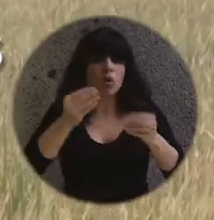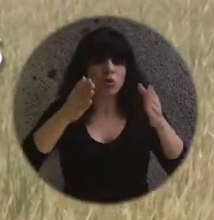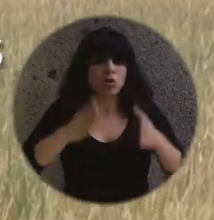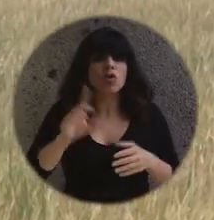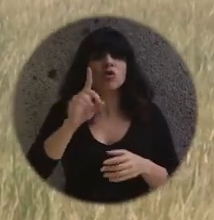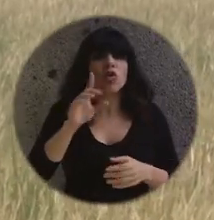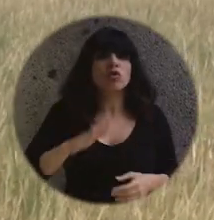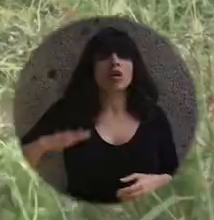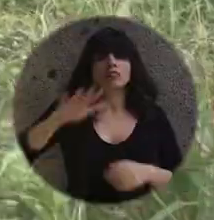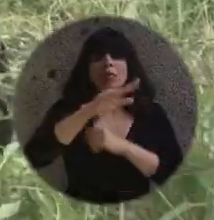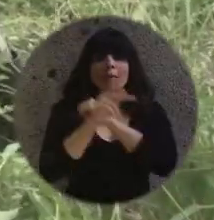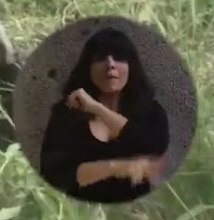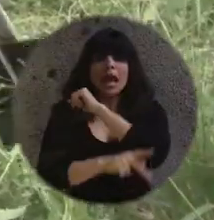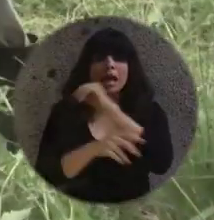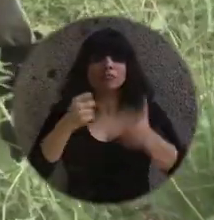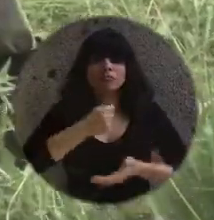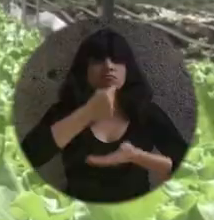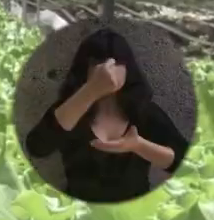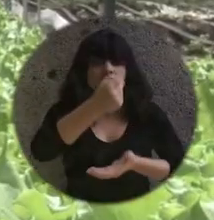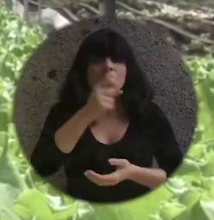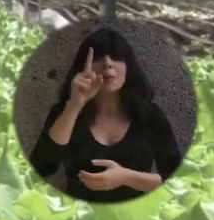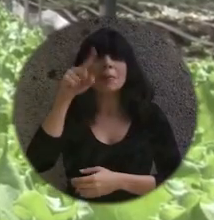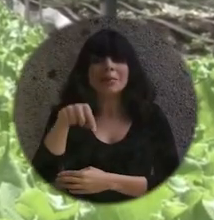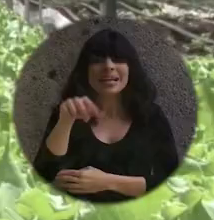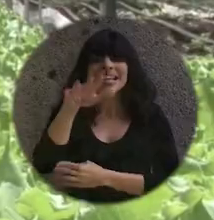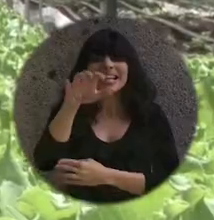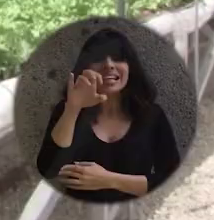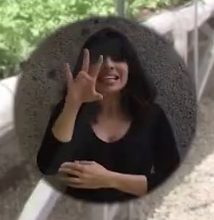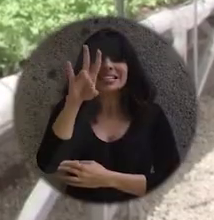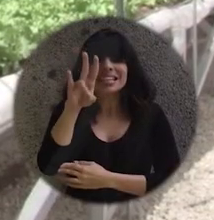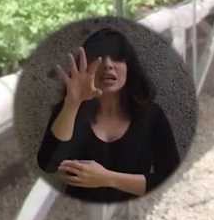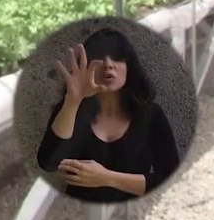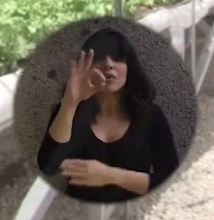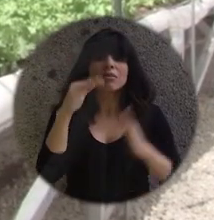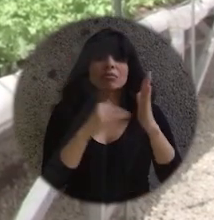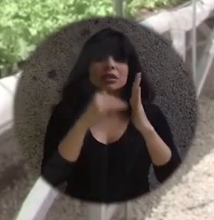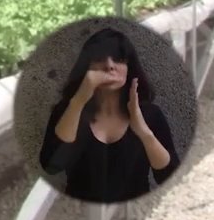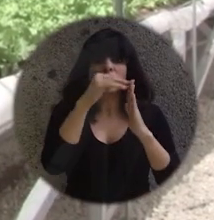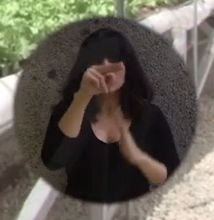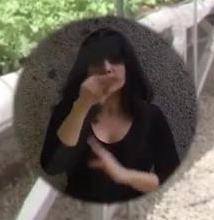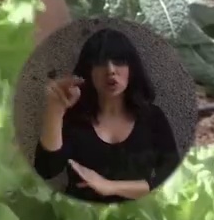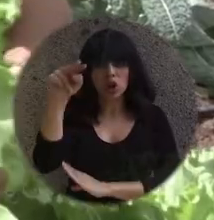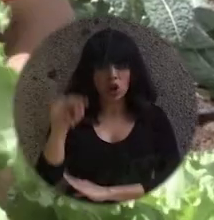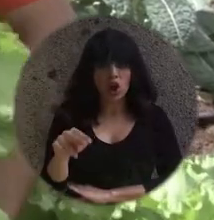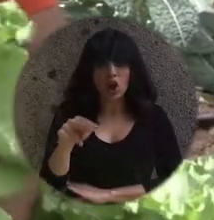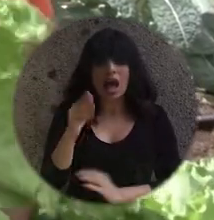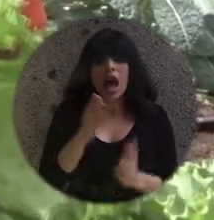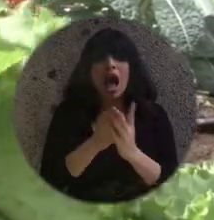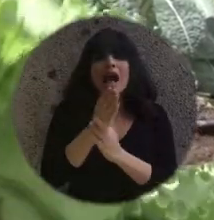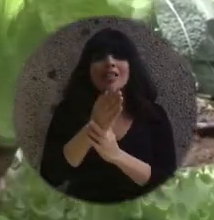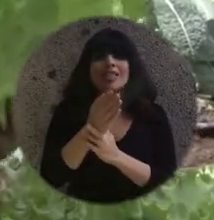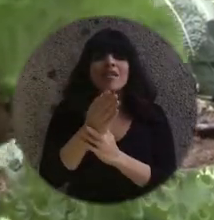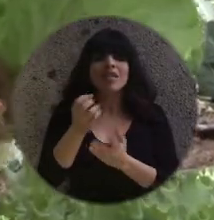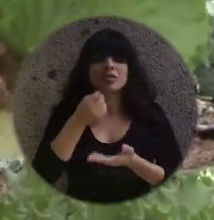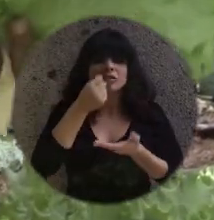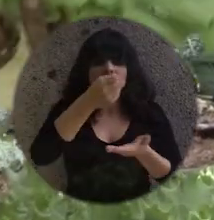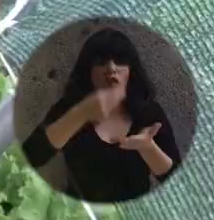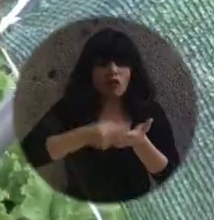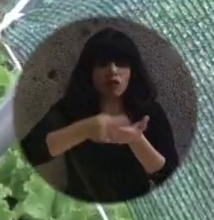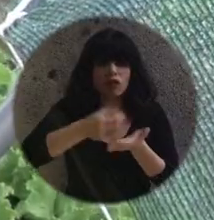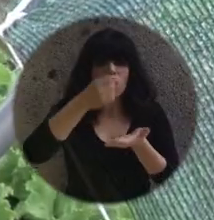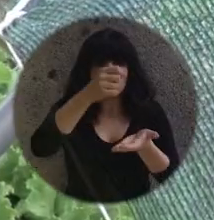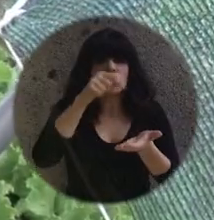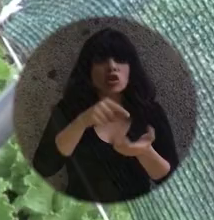todo el país por un monto total de 1,579 millones de colones, mediante la inyección de recursos